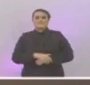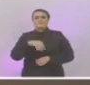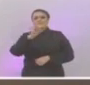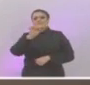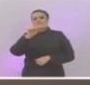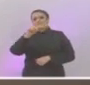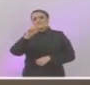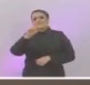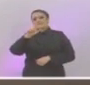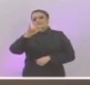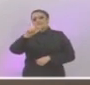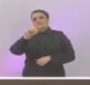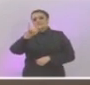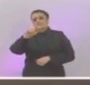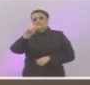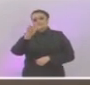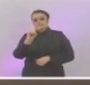Fernando Silva Nieto.